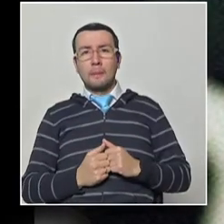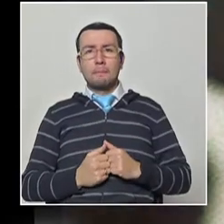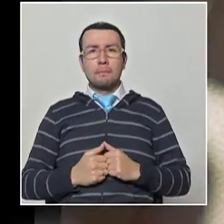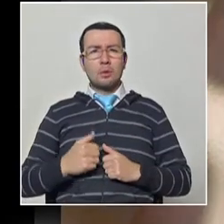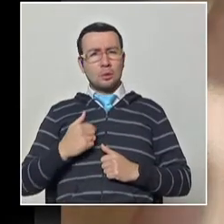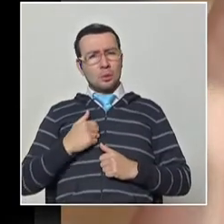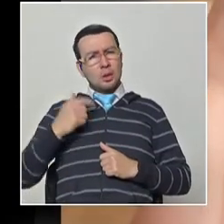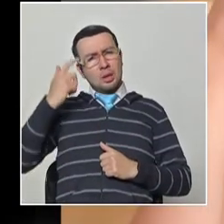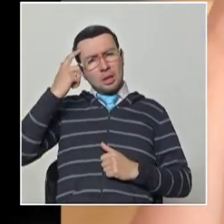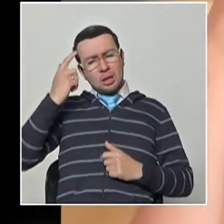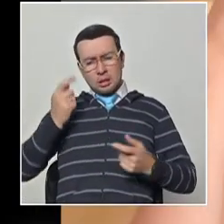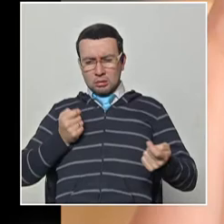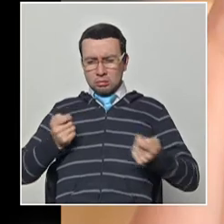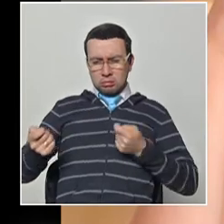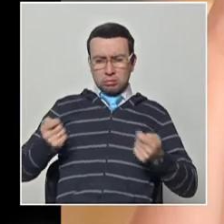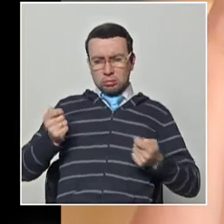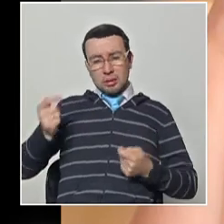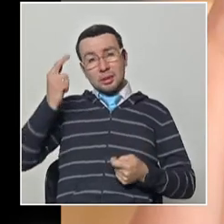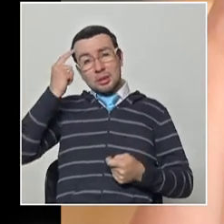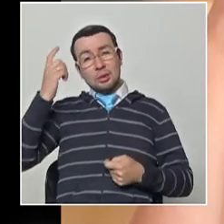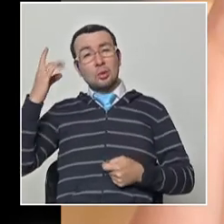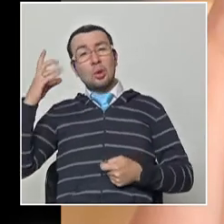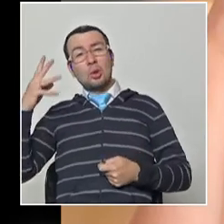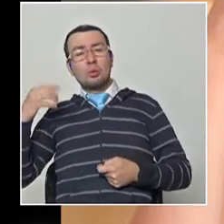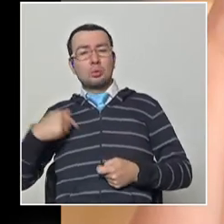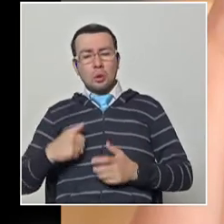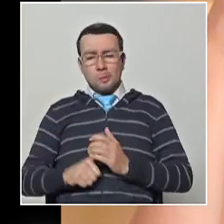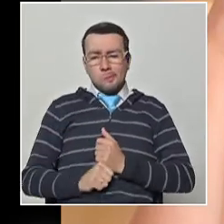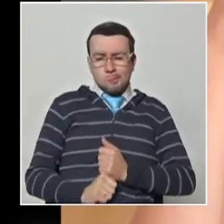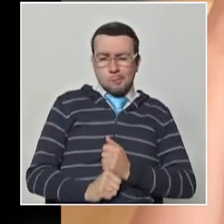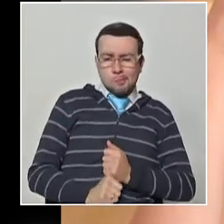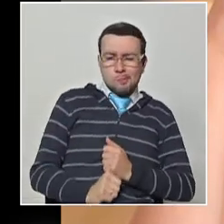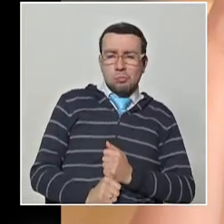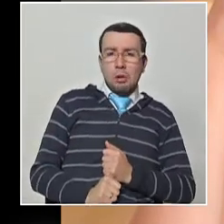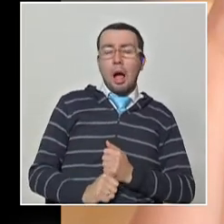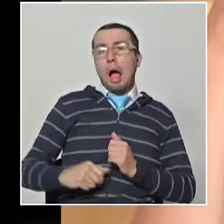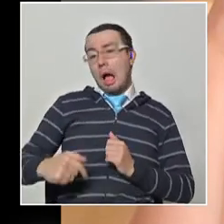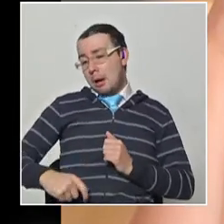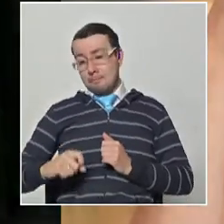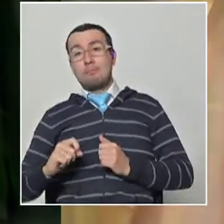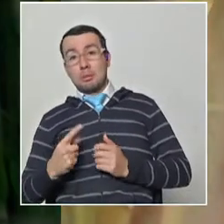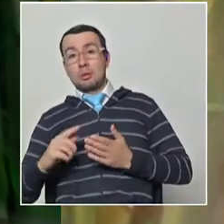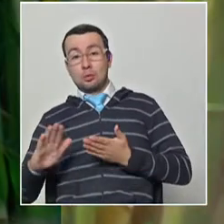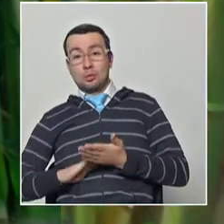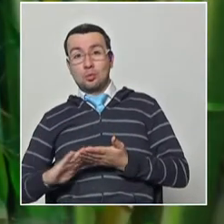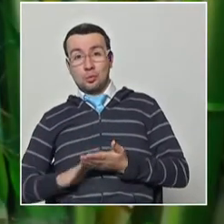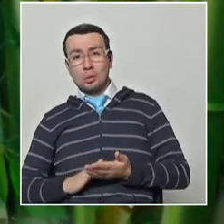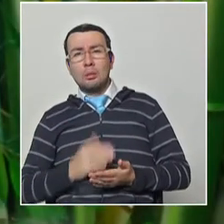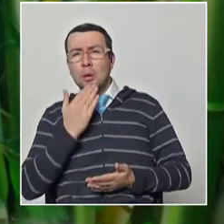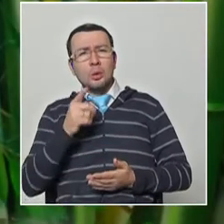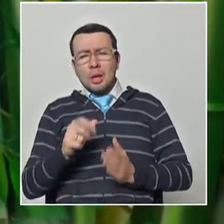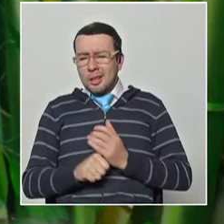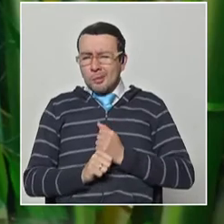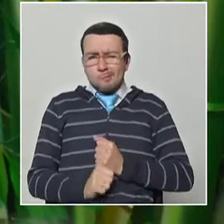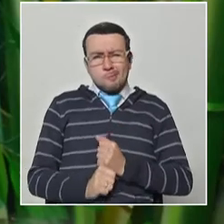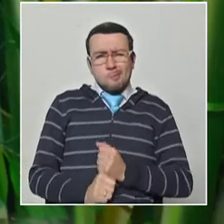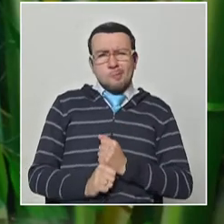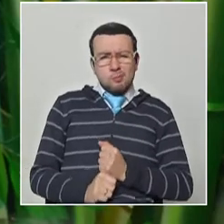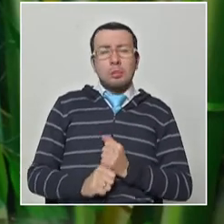cabeza por migraña si el problema mío es un estreñimiento porque es que el estreñimiento la migraña